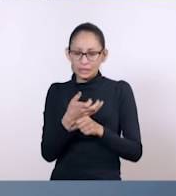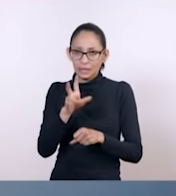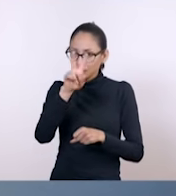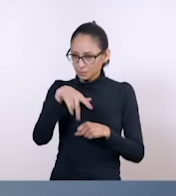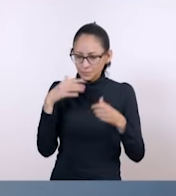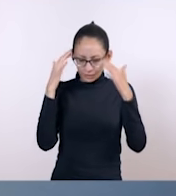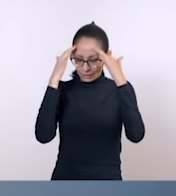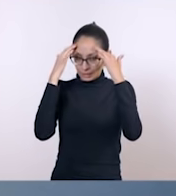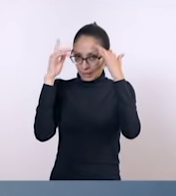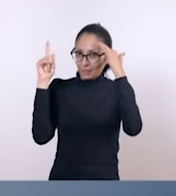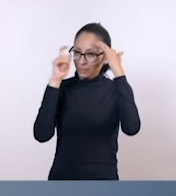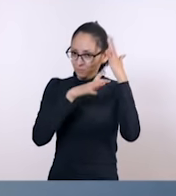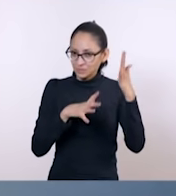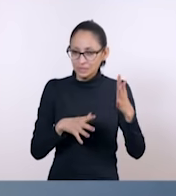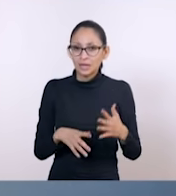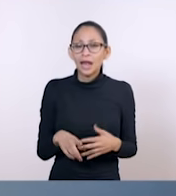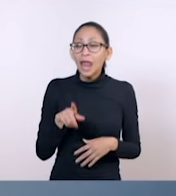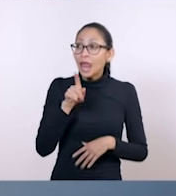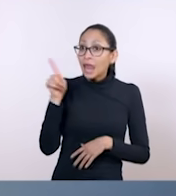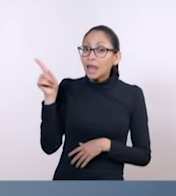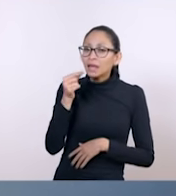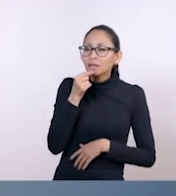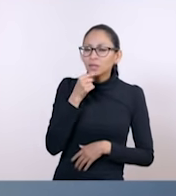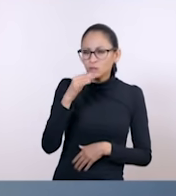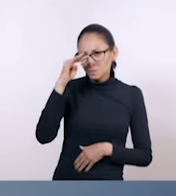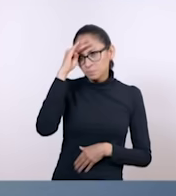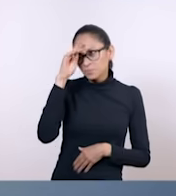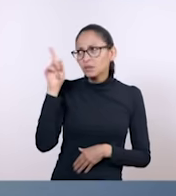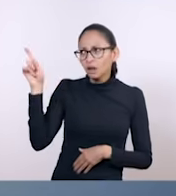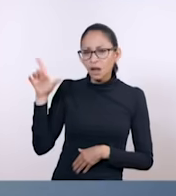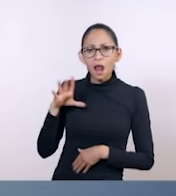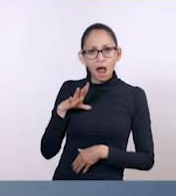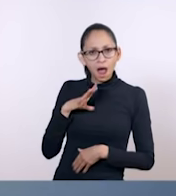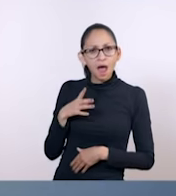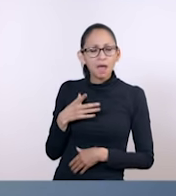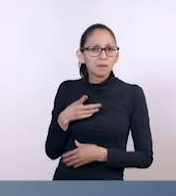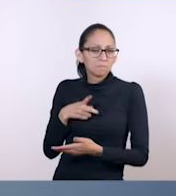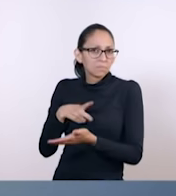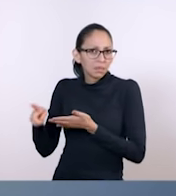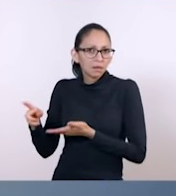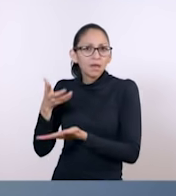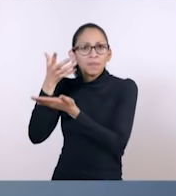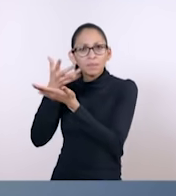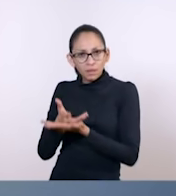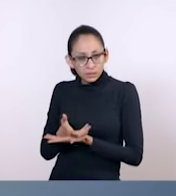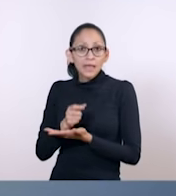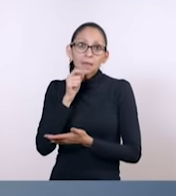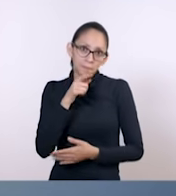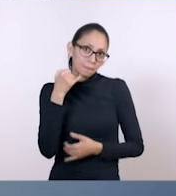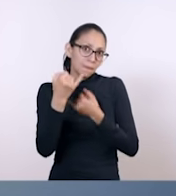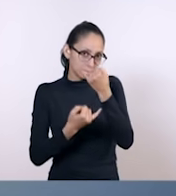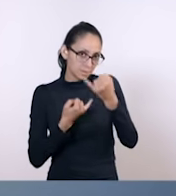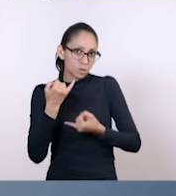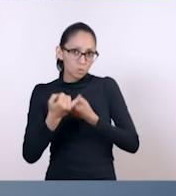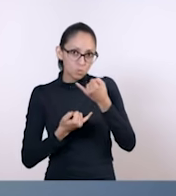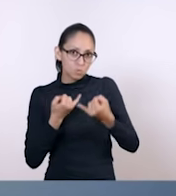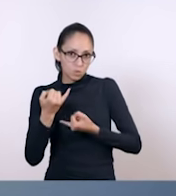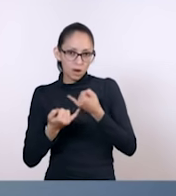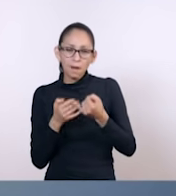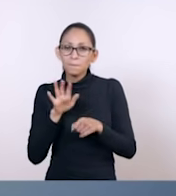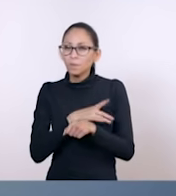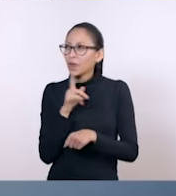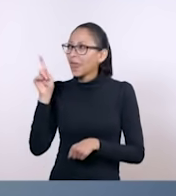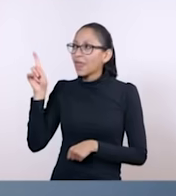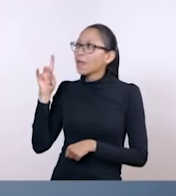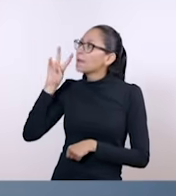costó trabajo. Y dice que se quedó pensando en que Ana Gabriela tiene derecho al descanso y a jugar. Pues al final se ve